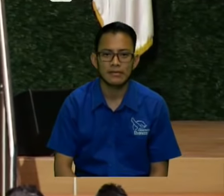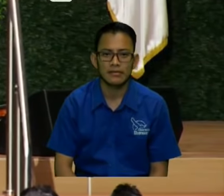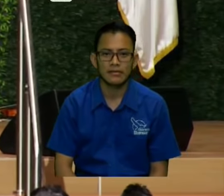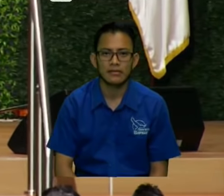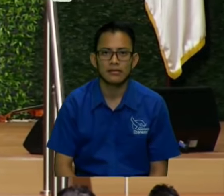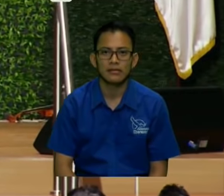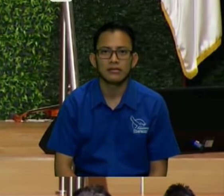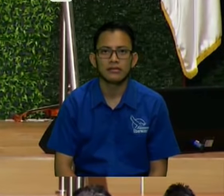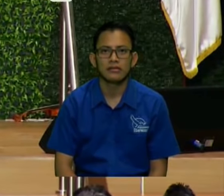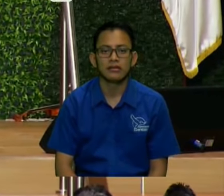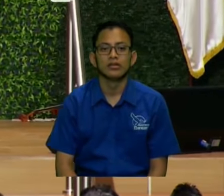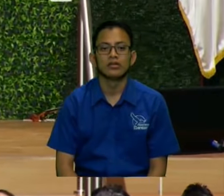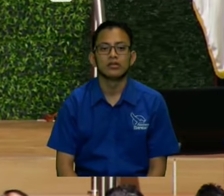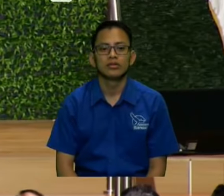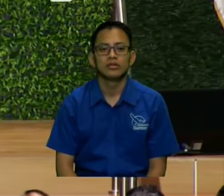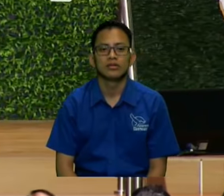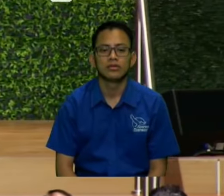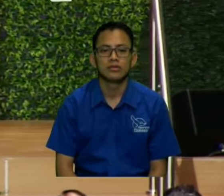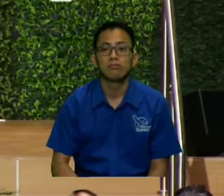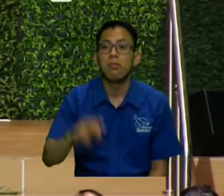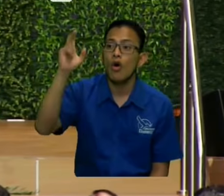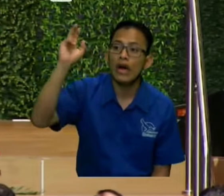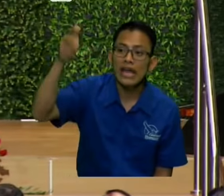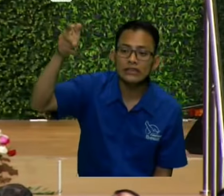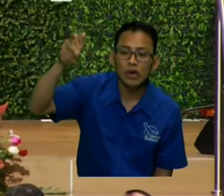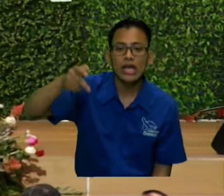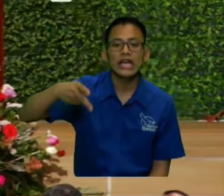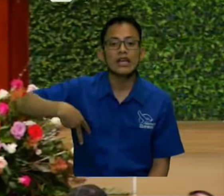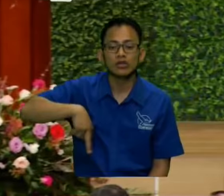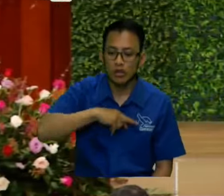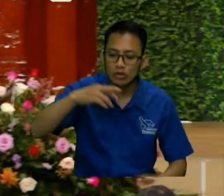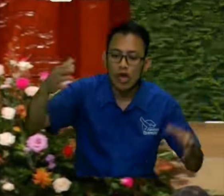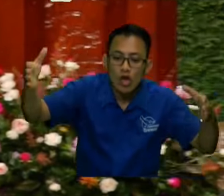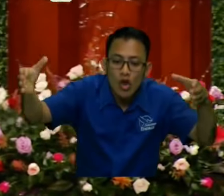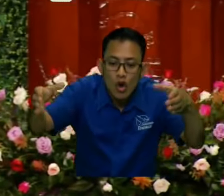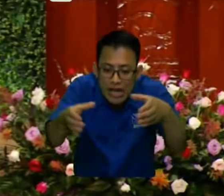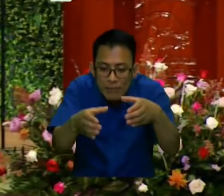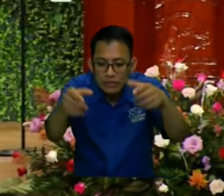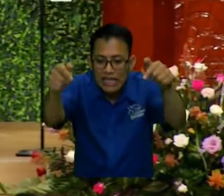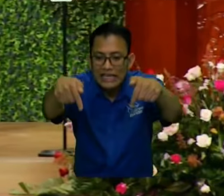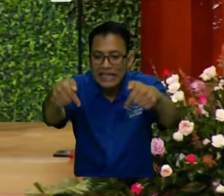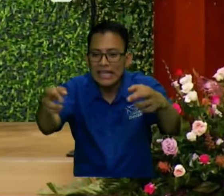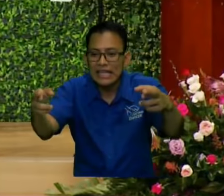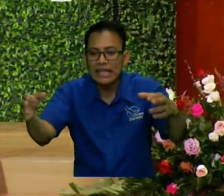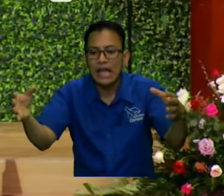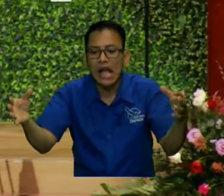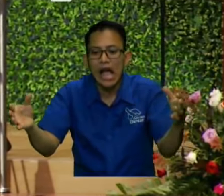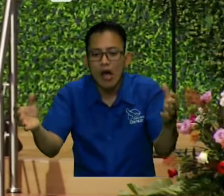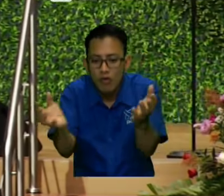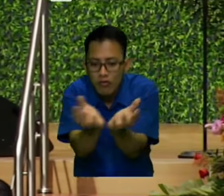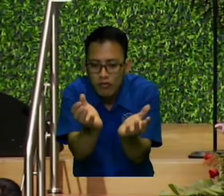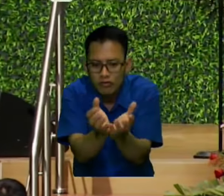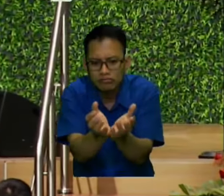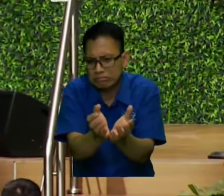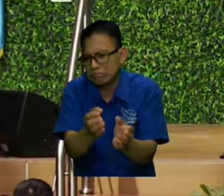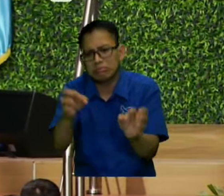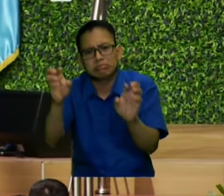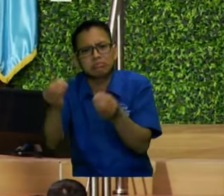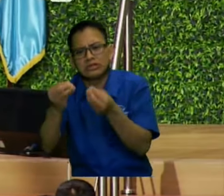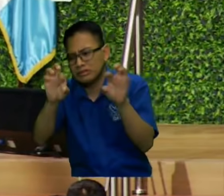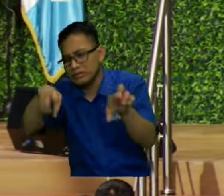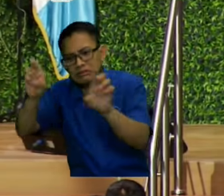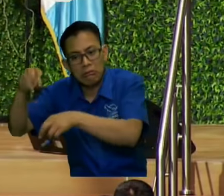Por eso es que nos reunimos acá. Por eso es lo que no entiende mucha gente, que dice, ¿y por qué andan metidos todo el día